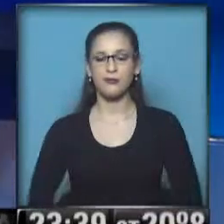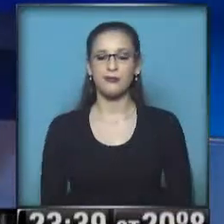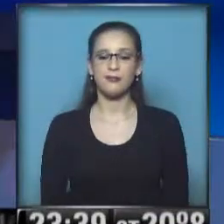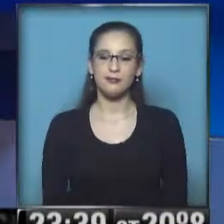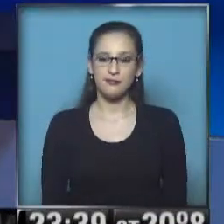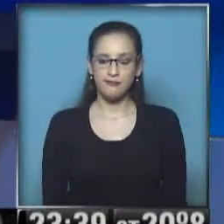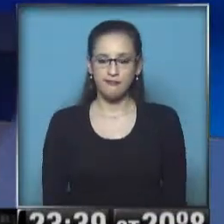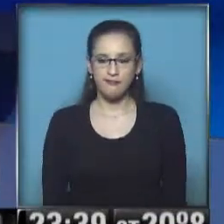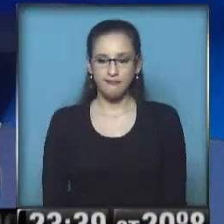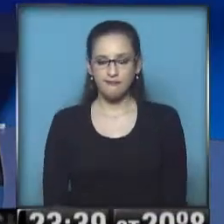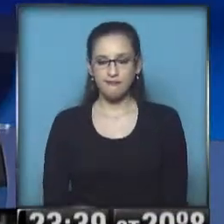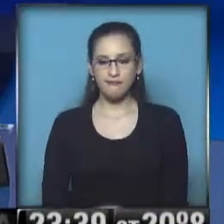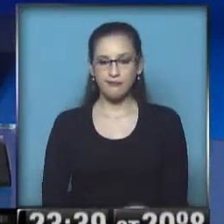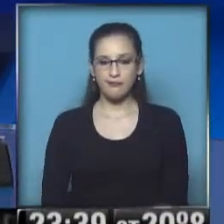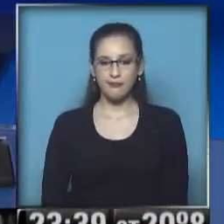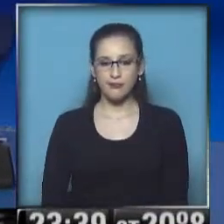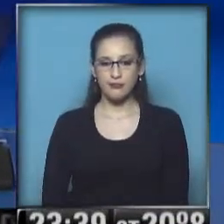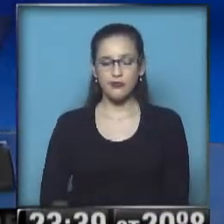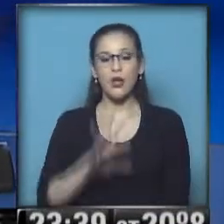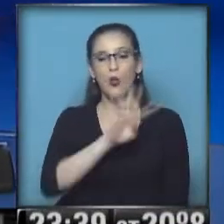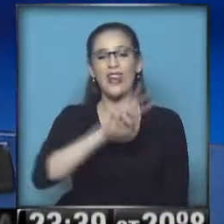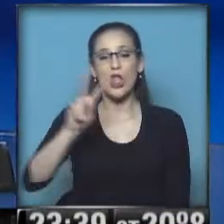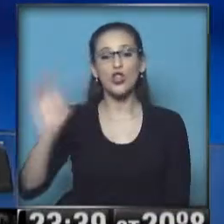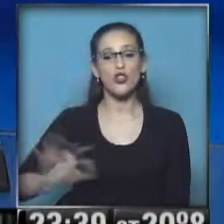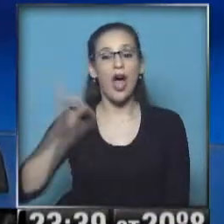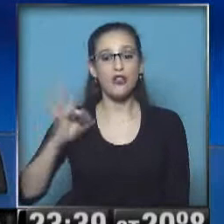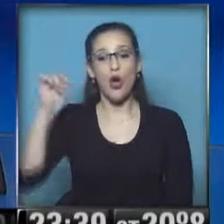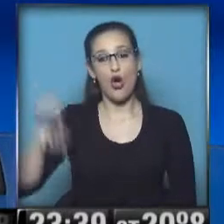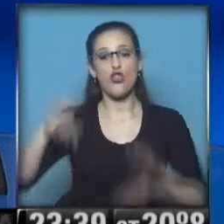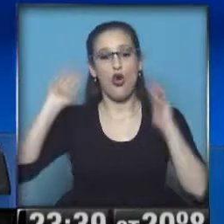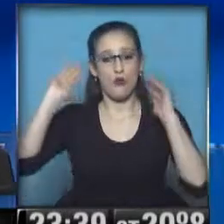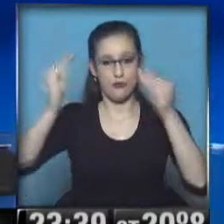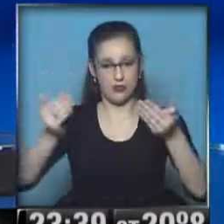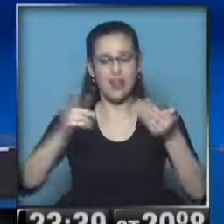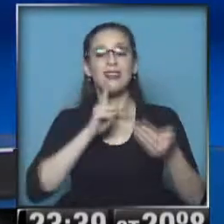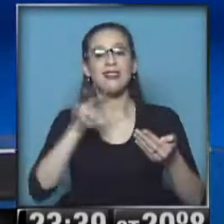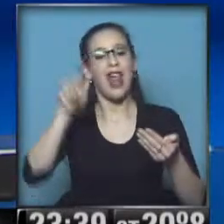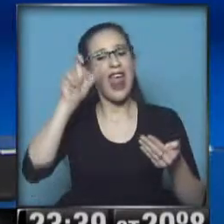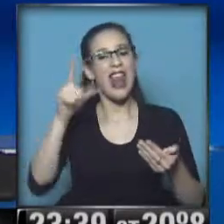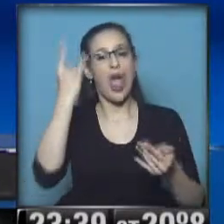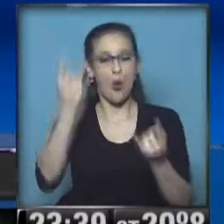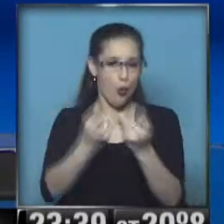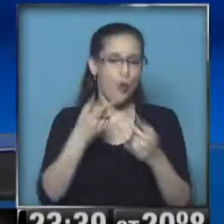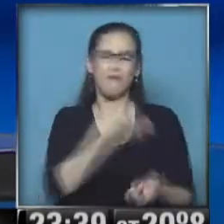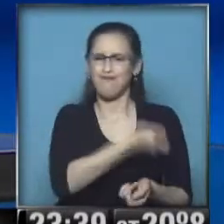Se conmemoraron 42 años de la masacre de Trelew. Tenemos una nota de nuestros enviados